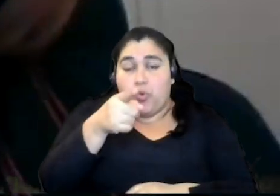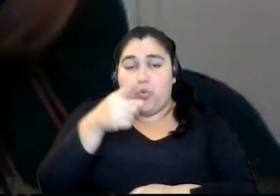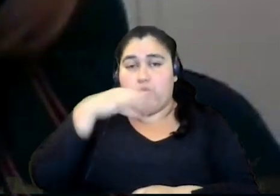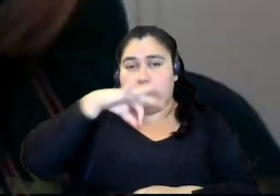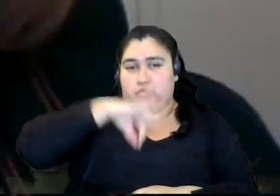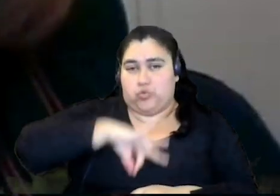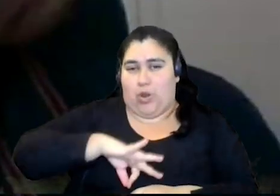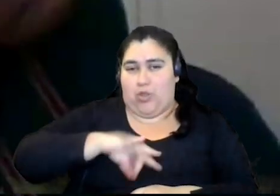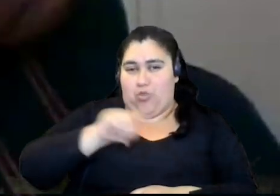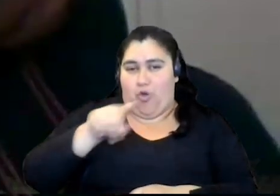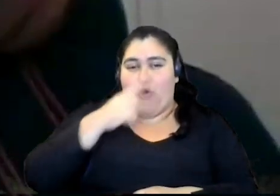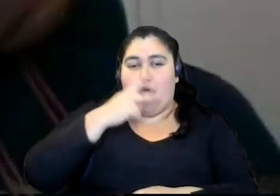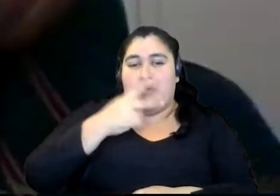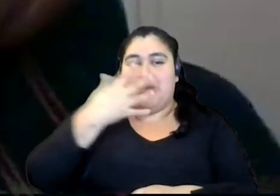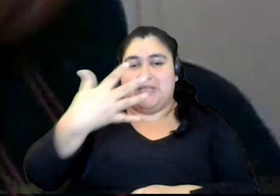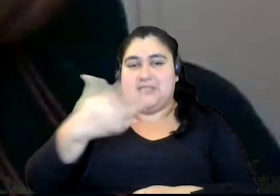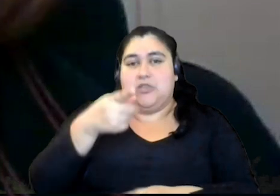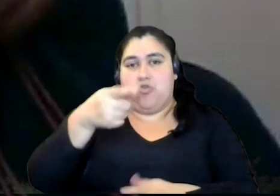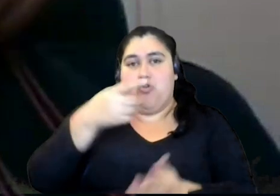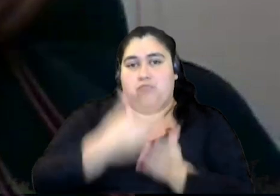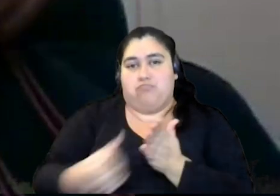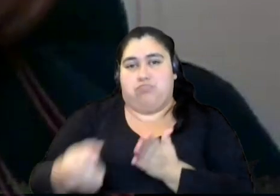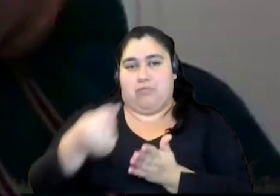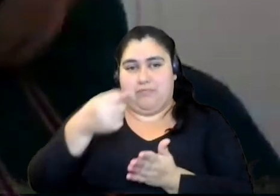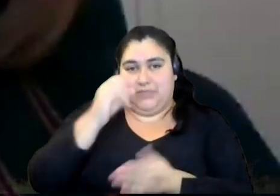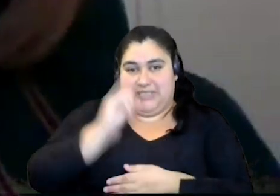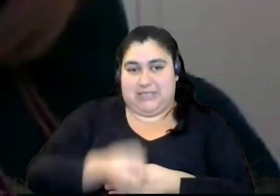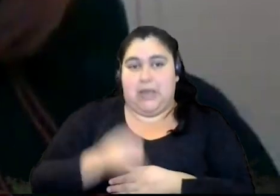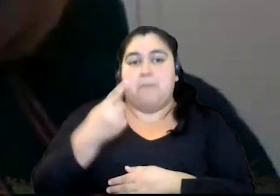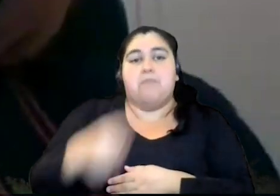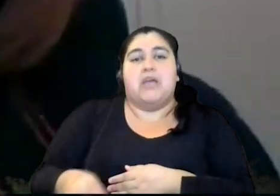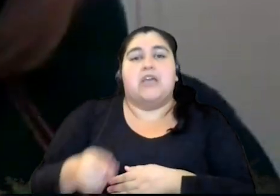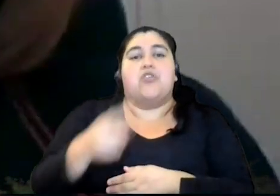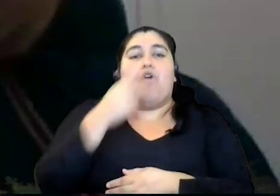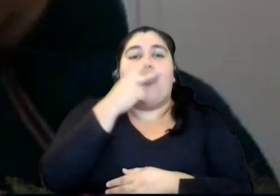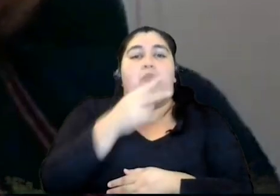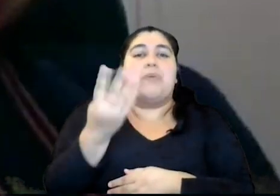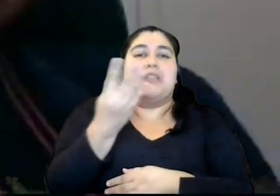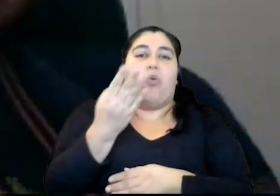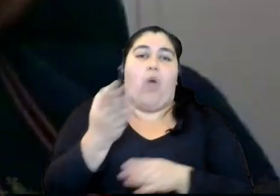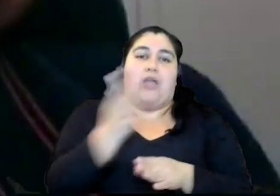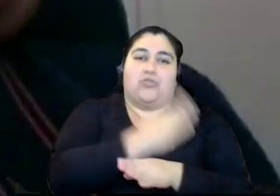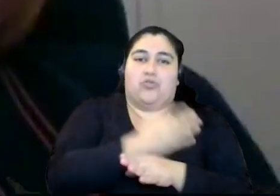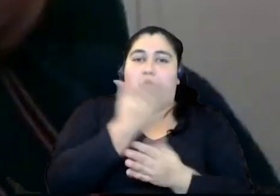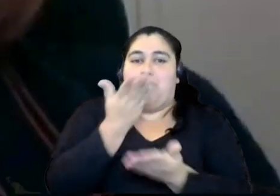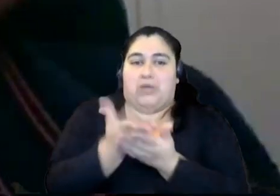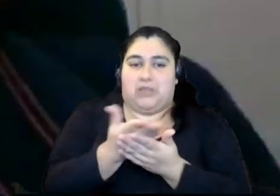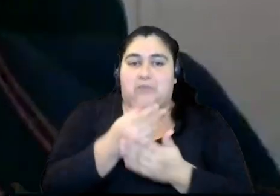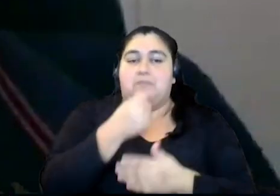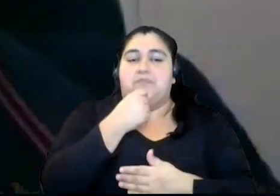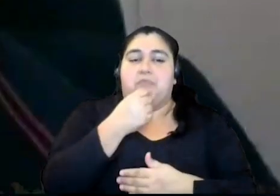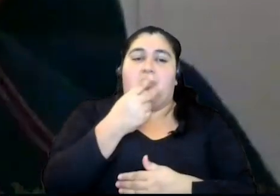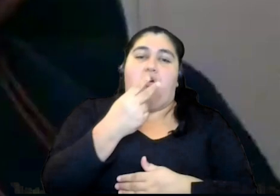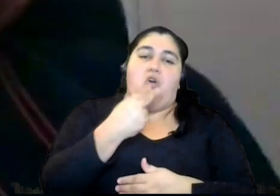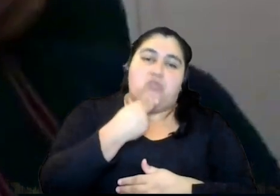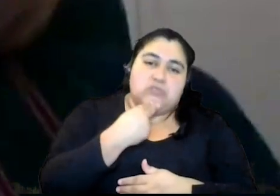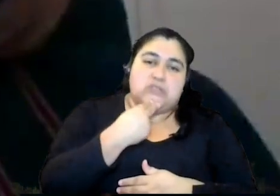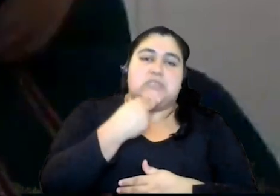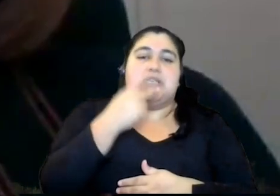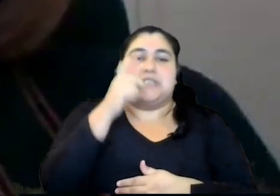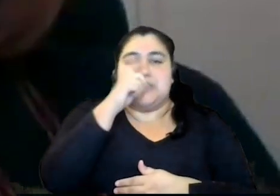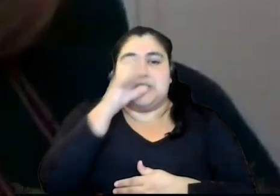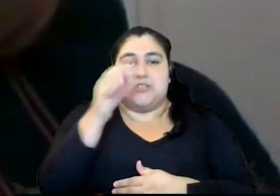del 2025, pero la vas a exteriorizar con periodo 2024. Vas a ingresar